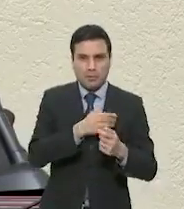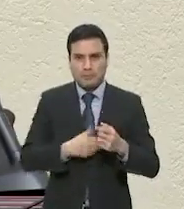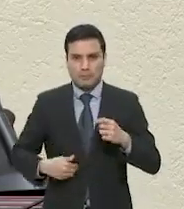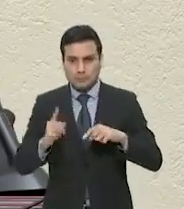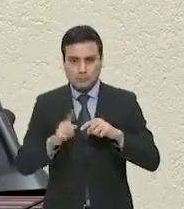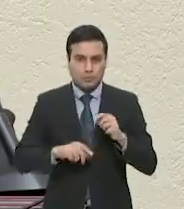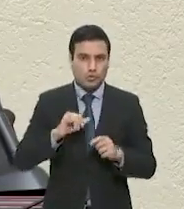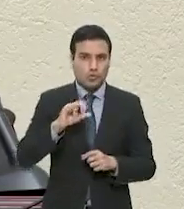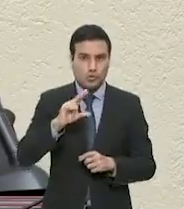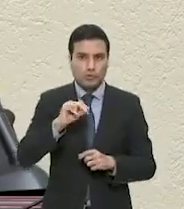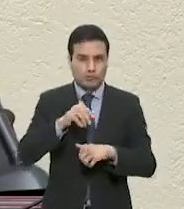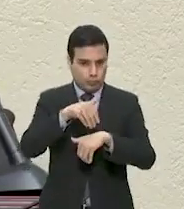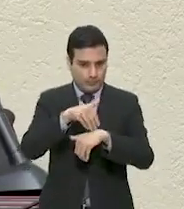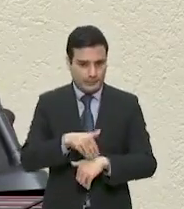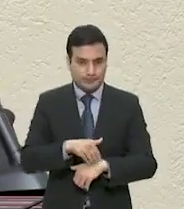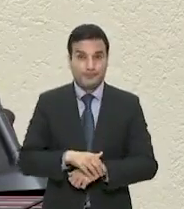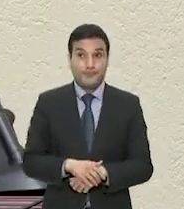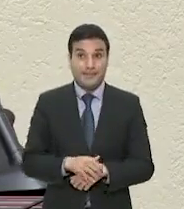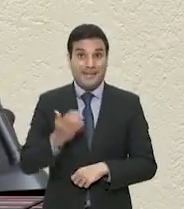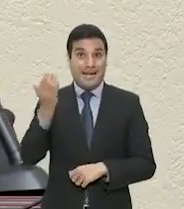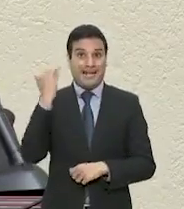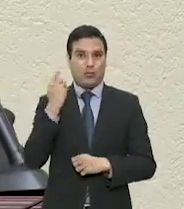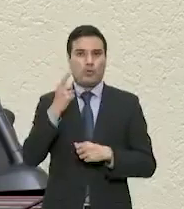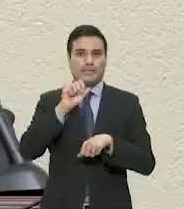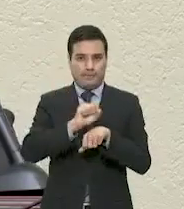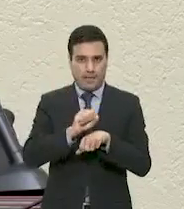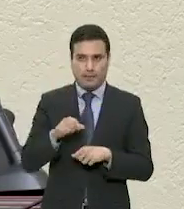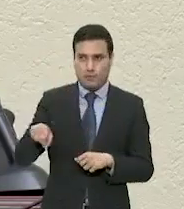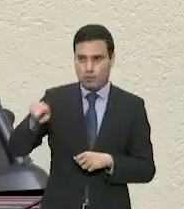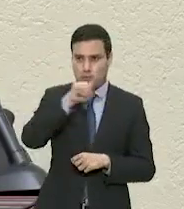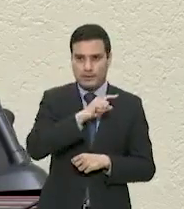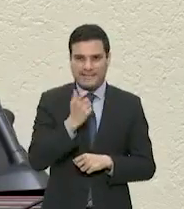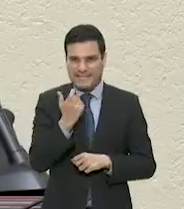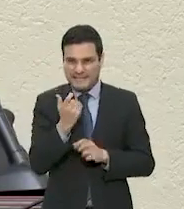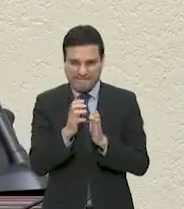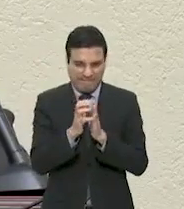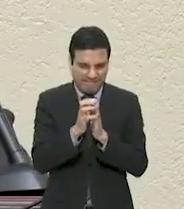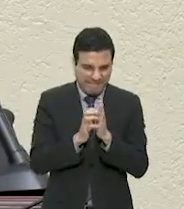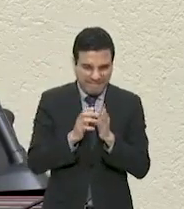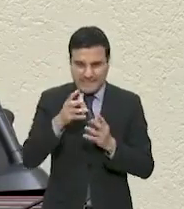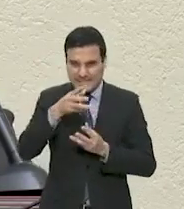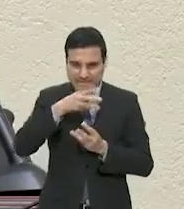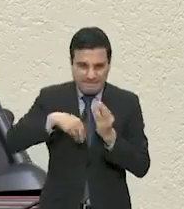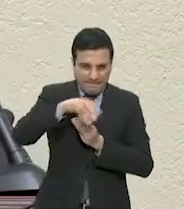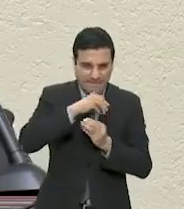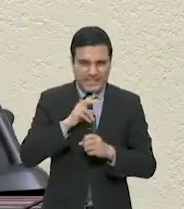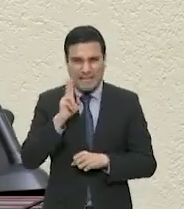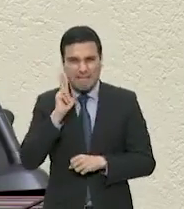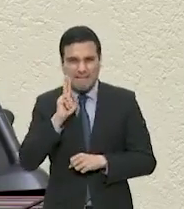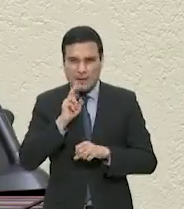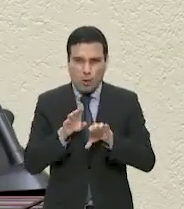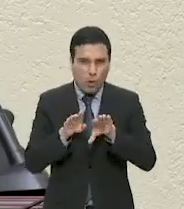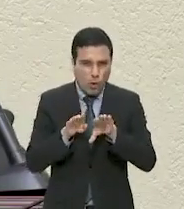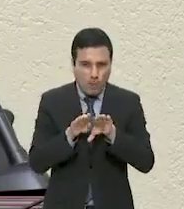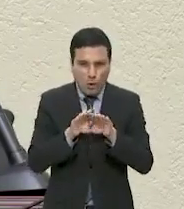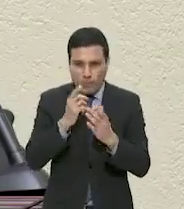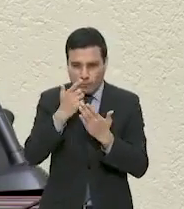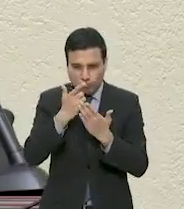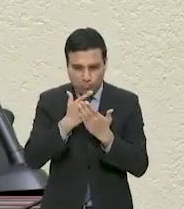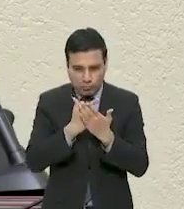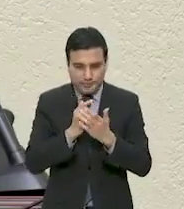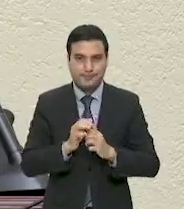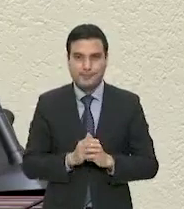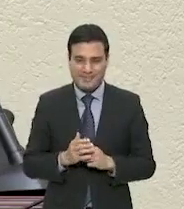semana un ajuste presupuestal importante para tratar de garantizar la realización de este proceso pero como ya se